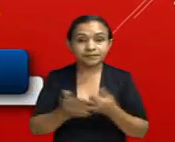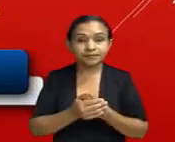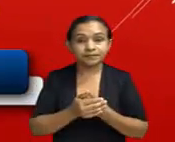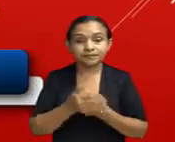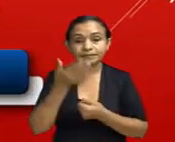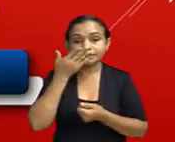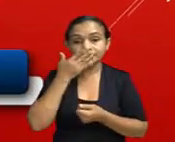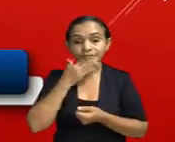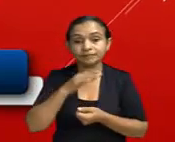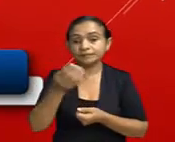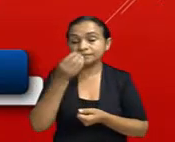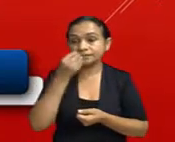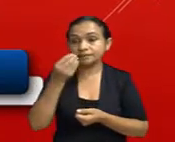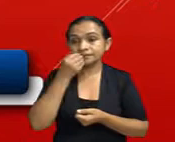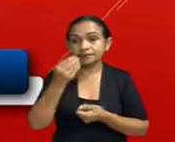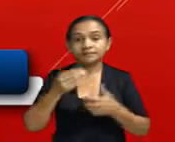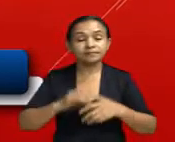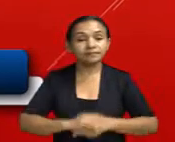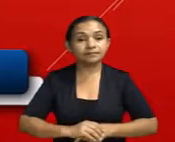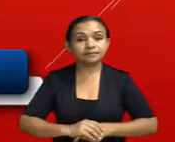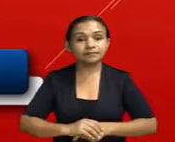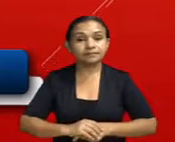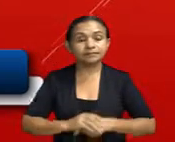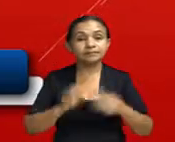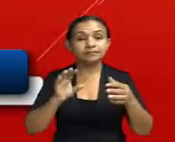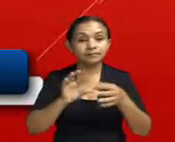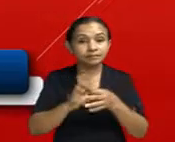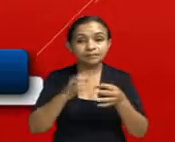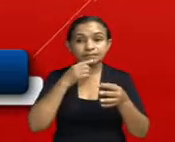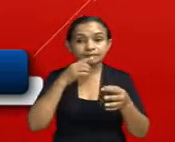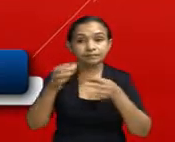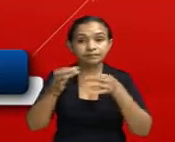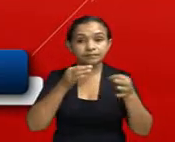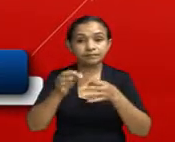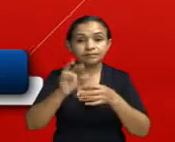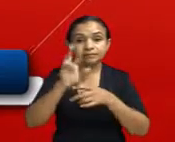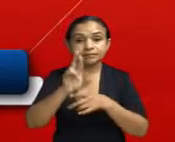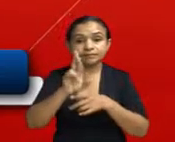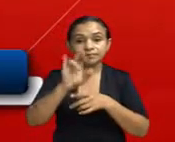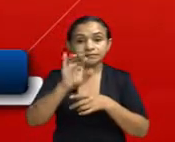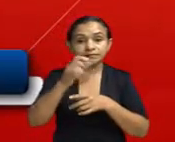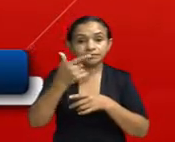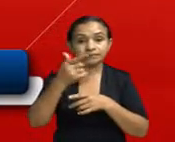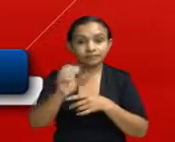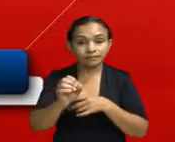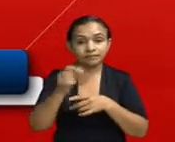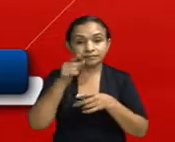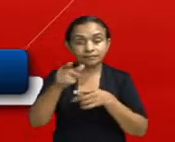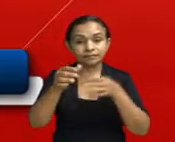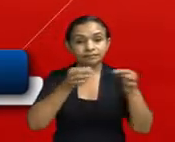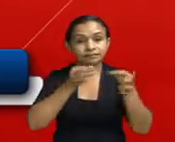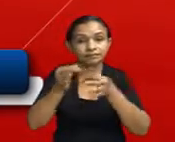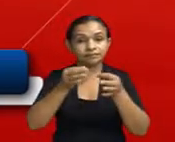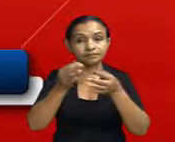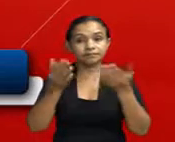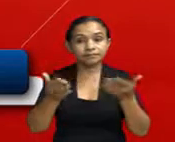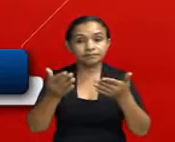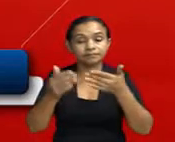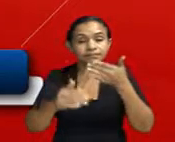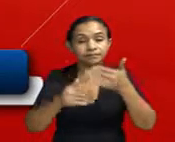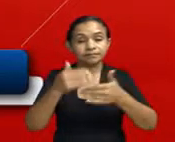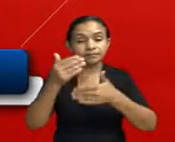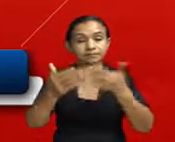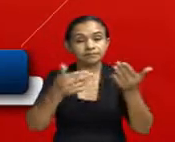mala alimentación. Eso es parte de lo que mencionamos, factores de riesgo, principalmente lo que tú mencionas, ahí va